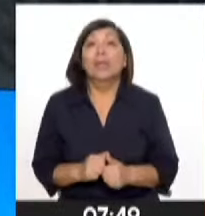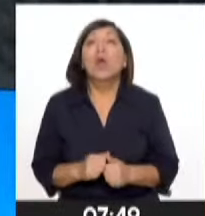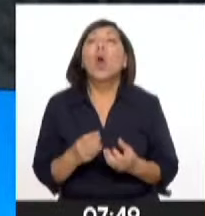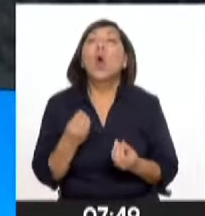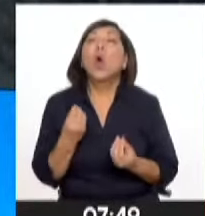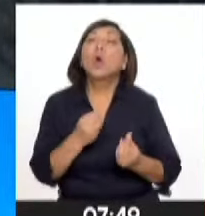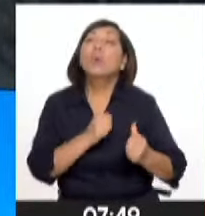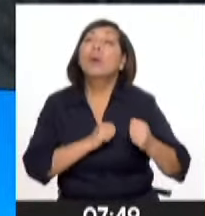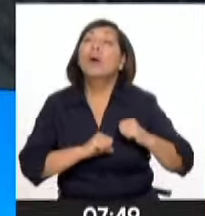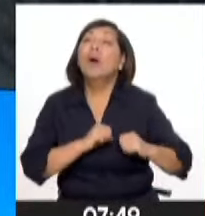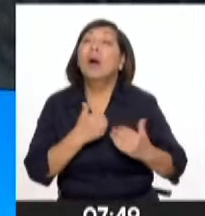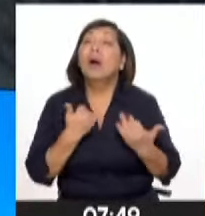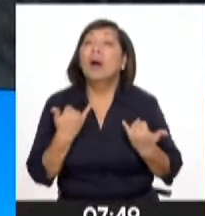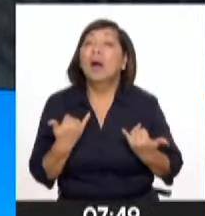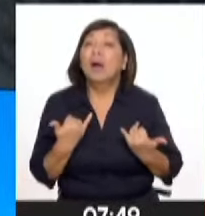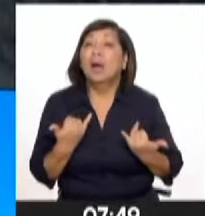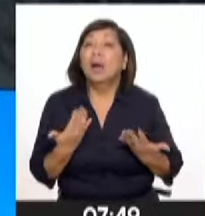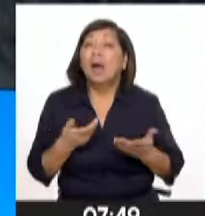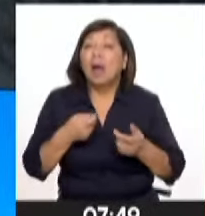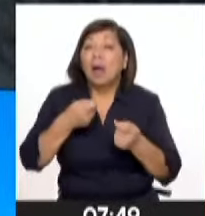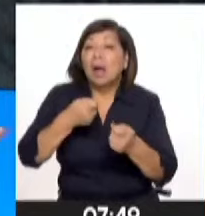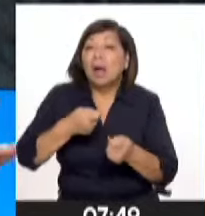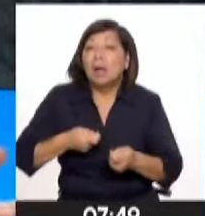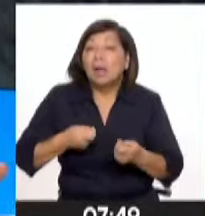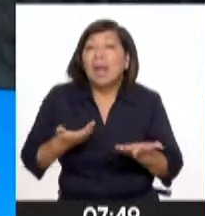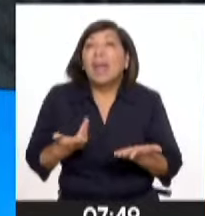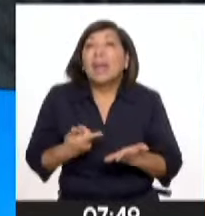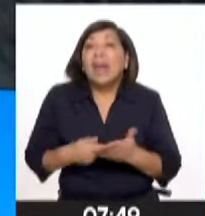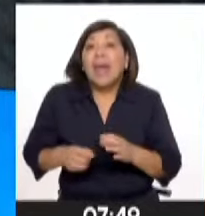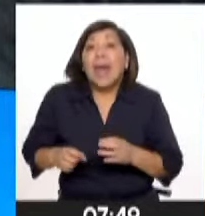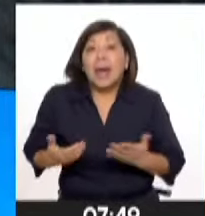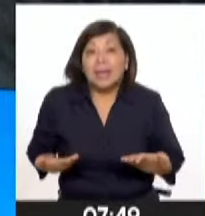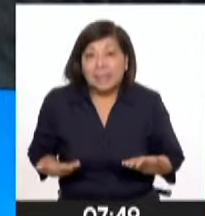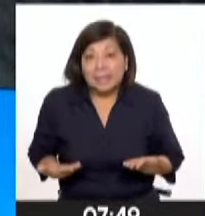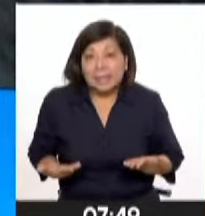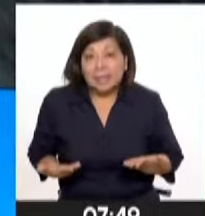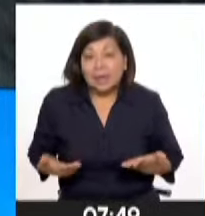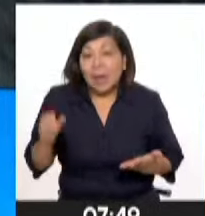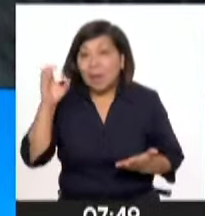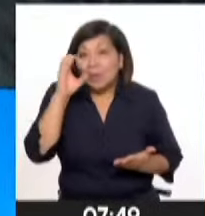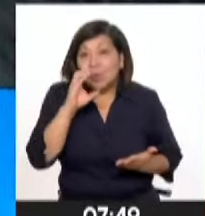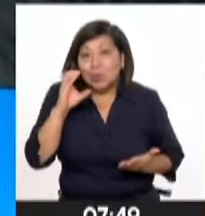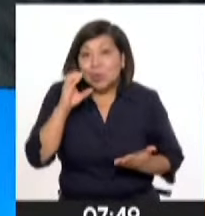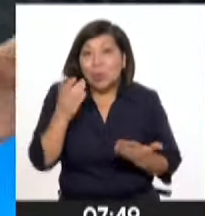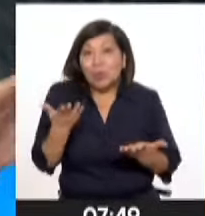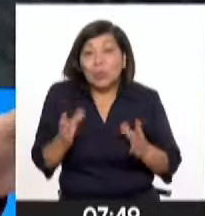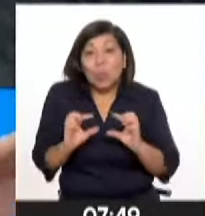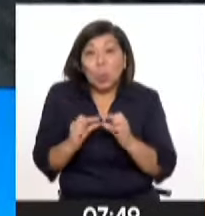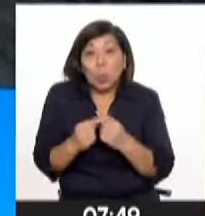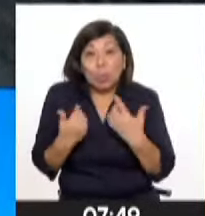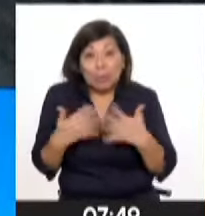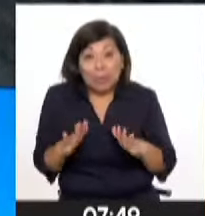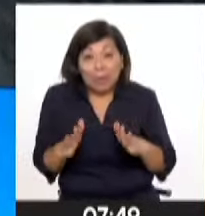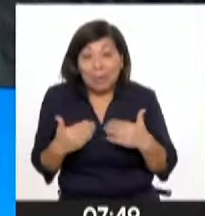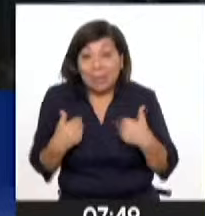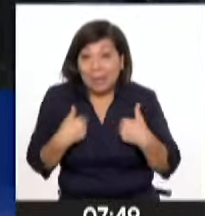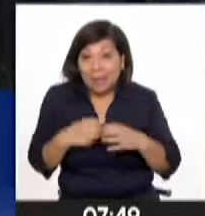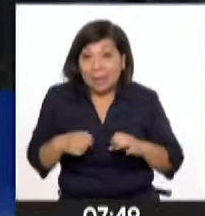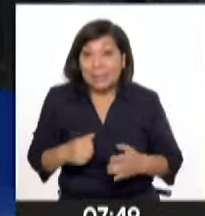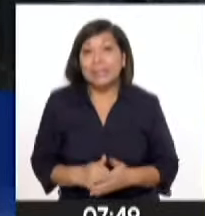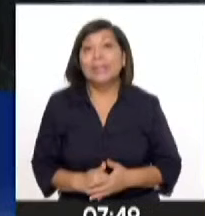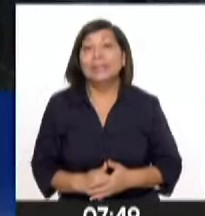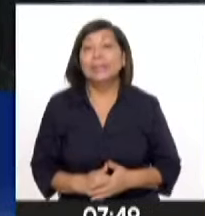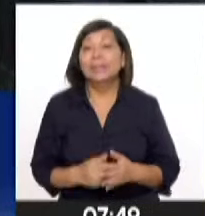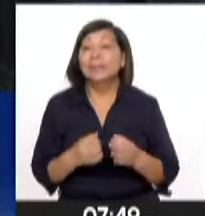¿Cómo afectaría esto a la actividad agrícola y qué acciones se buscan emprender desde su sector o ya se tienen en marcha?